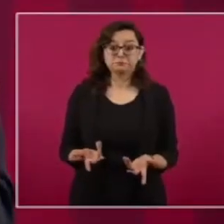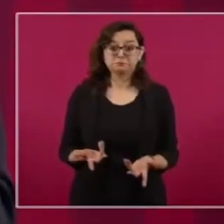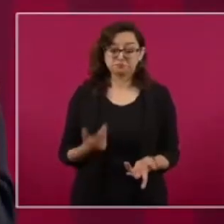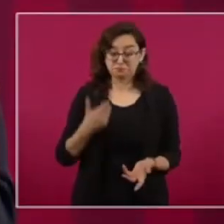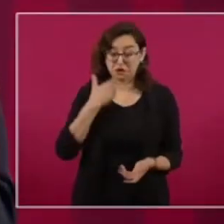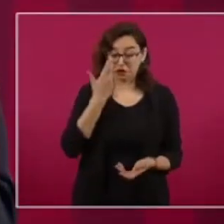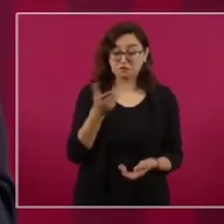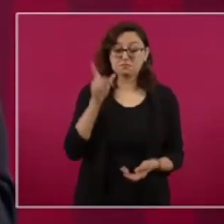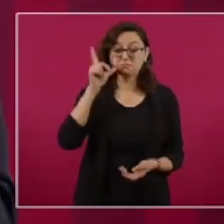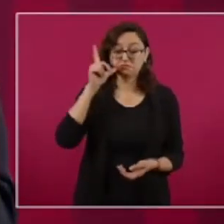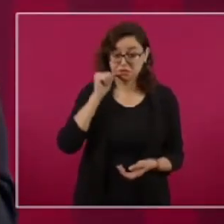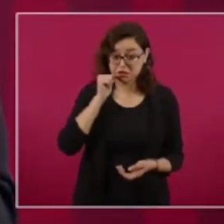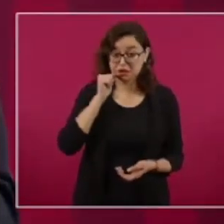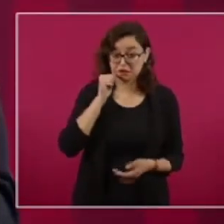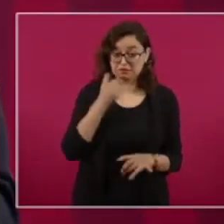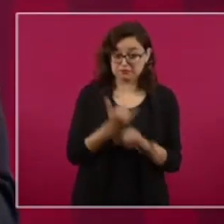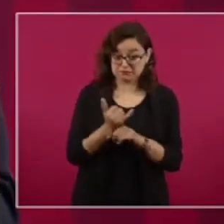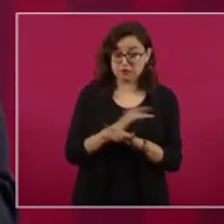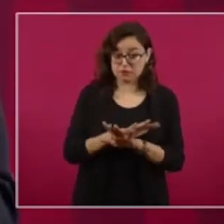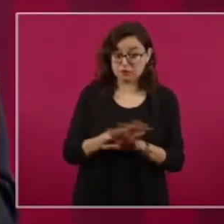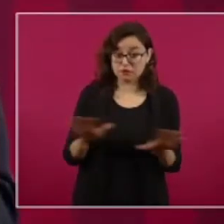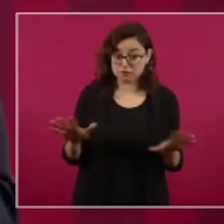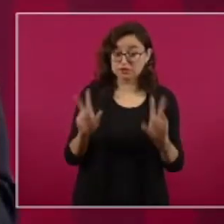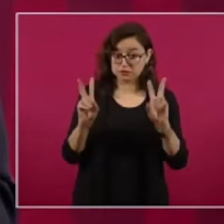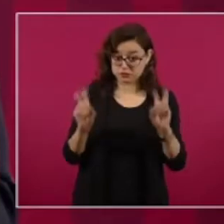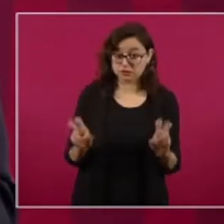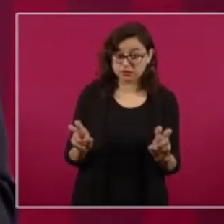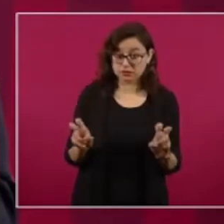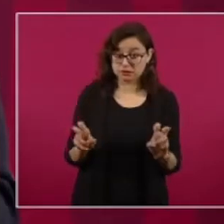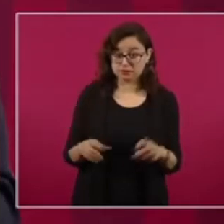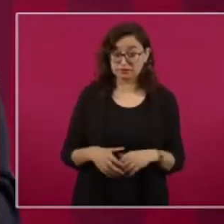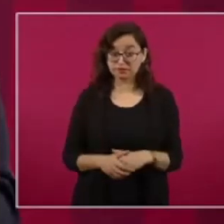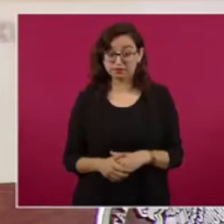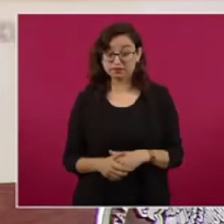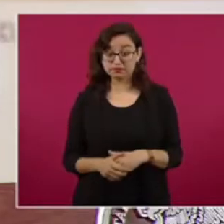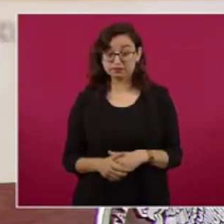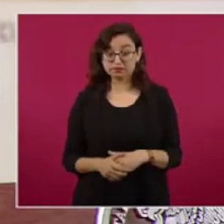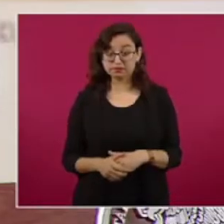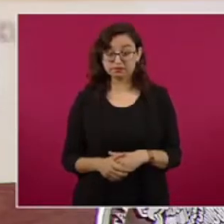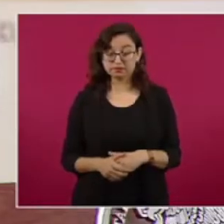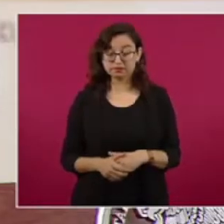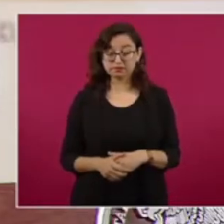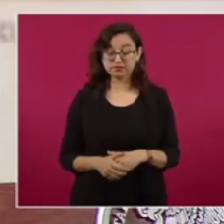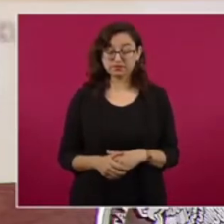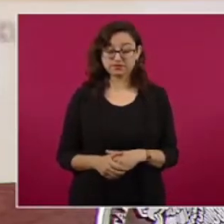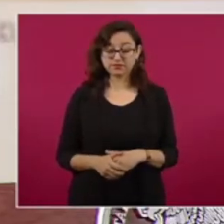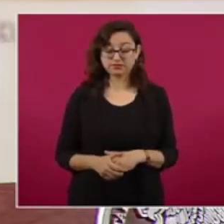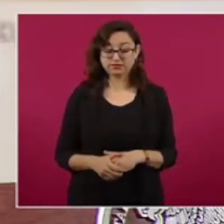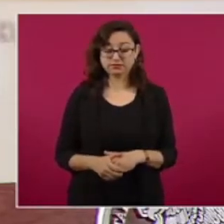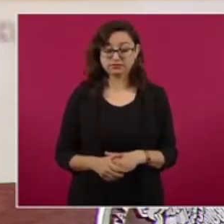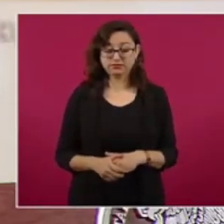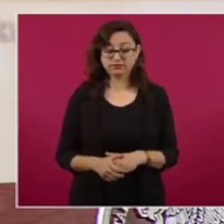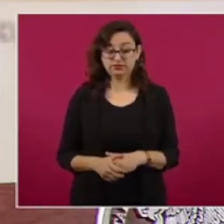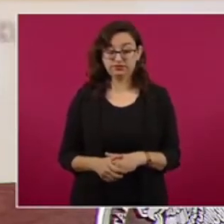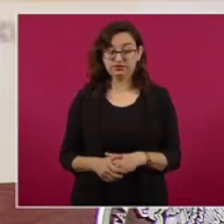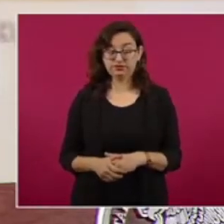mañana mismo informamos sobre este caso. Hoy voy a